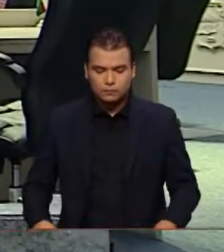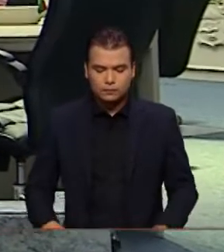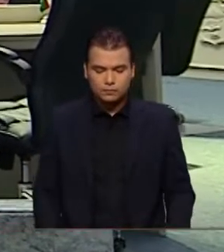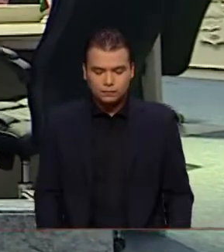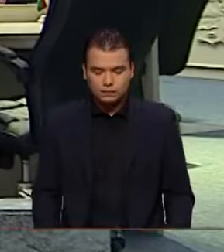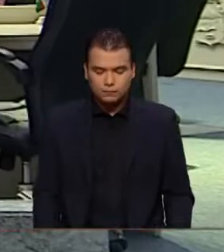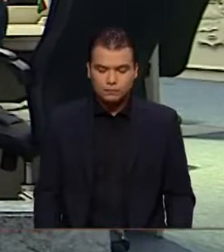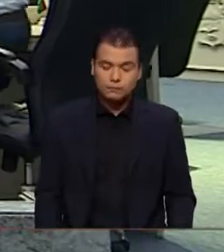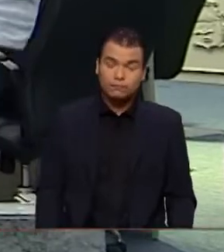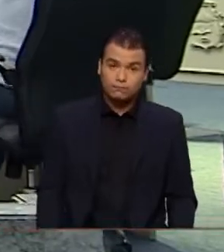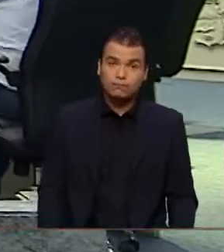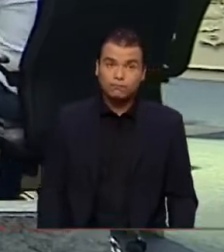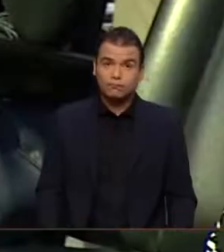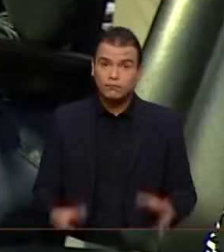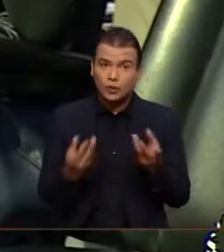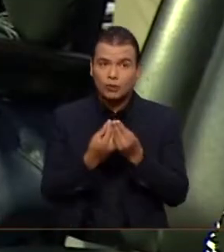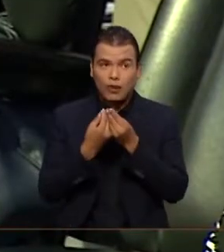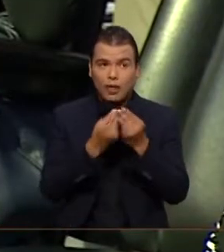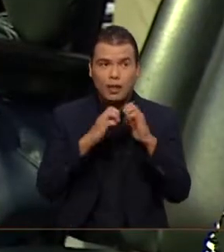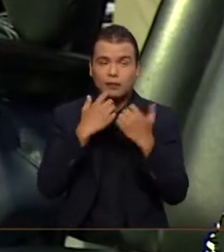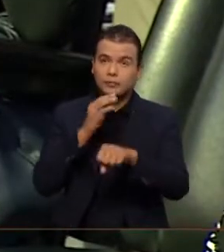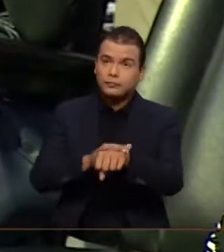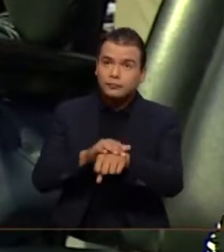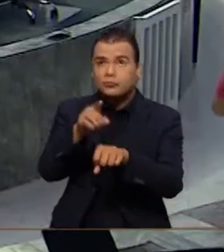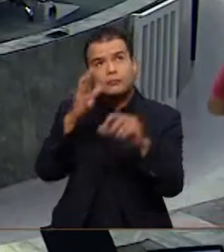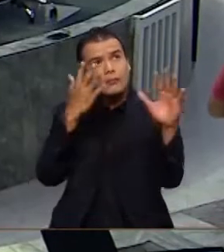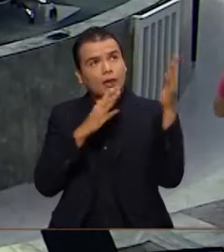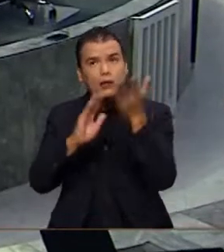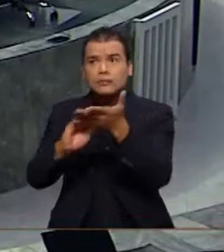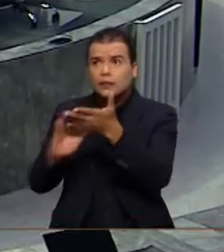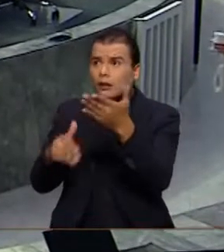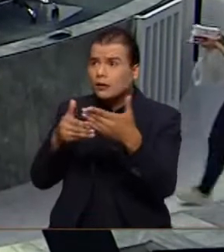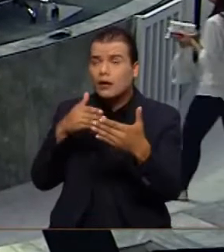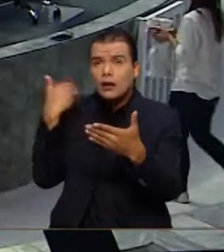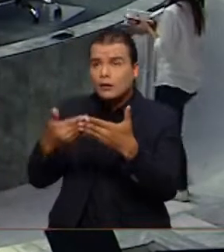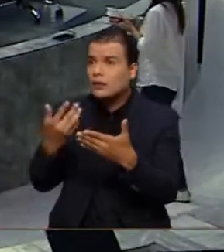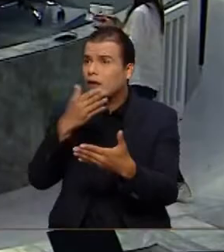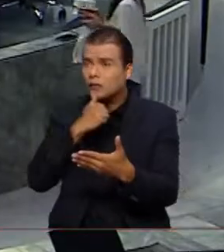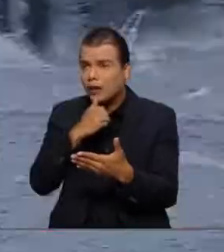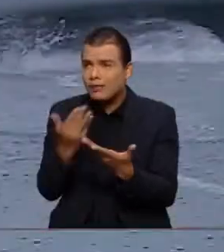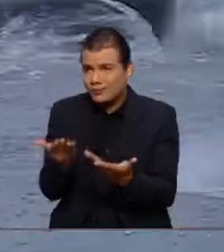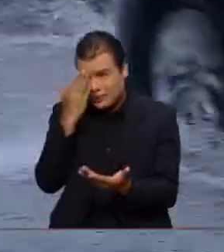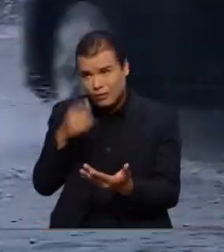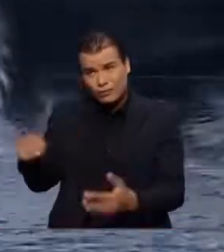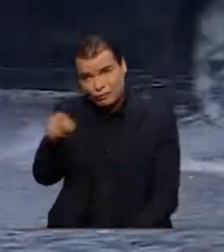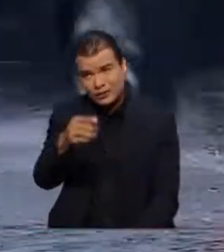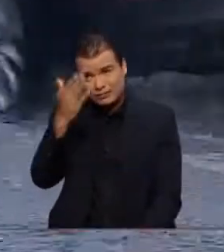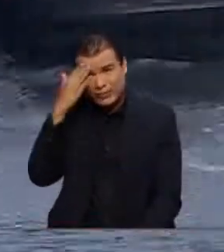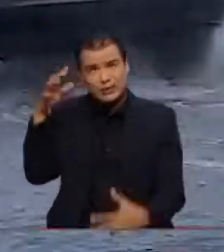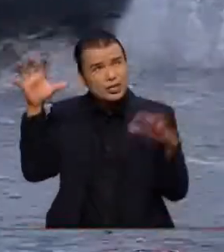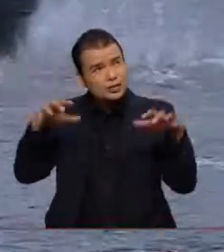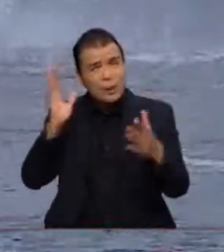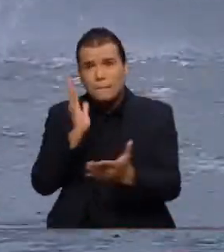los reparos que tuvo el Concejo de Cali fue la falta de mantenimiento arbóreo, teniendo en cuenta que durante la temporada de lluvias algunas especies han sido